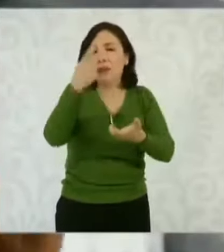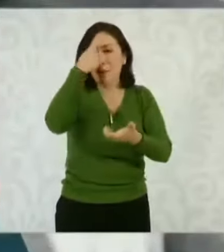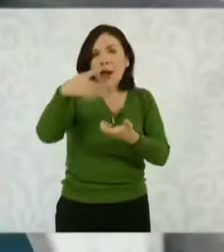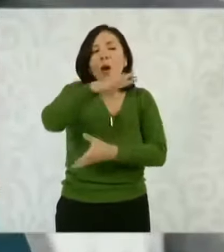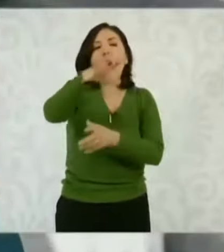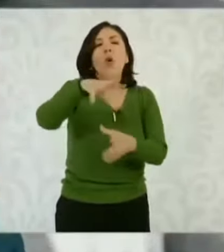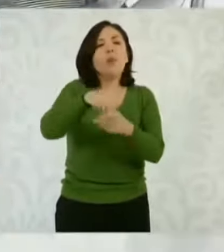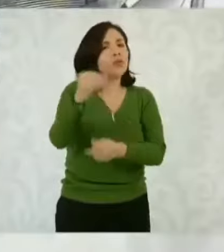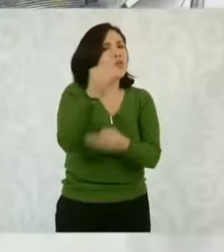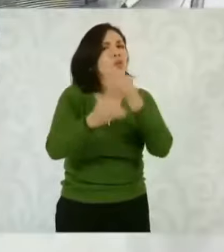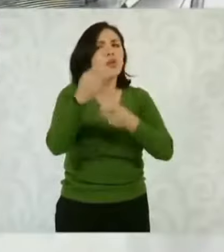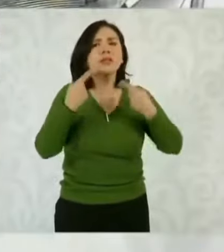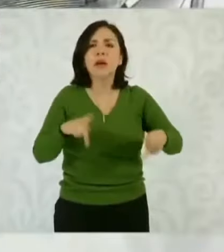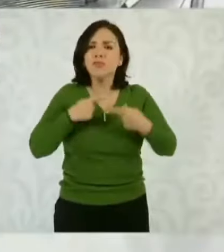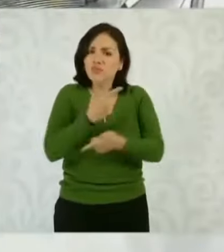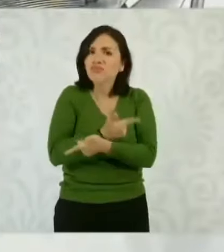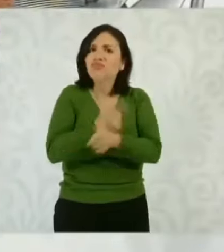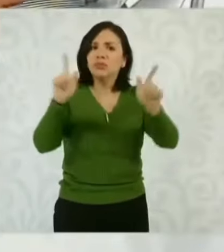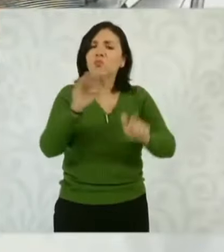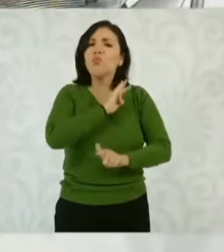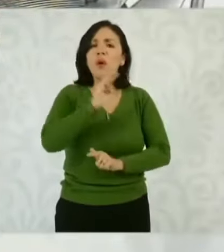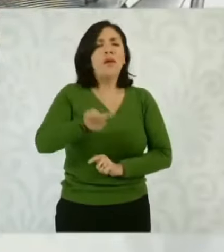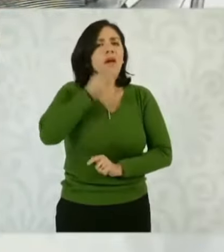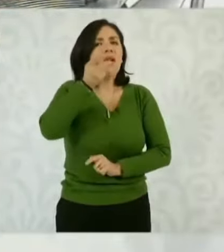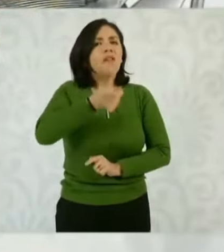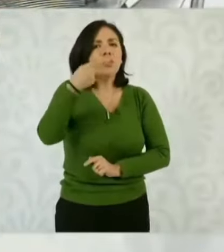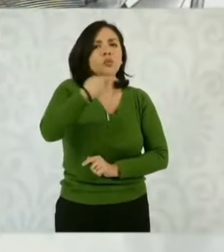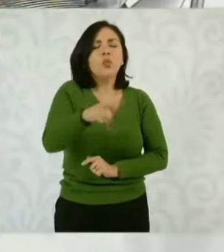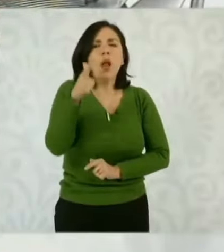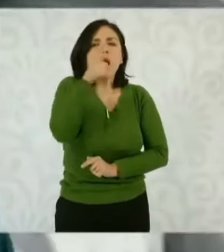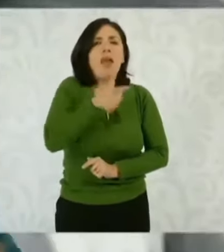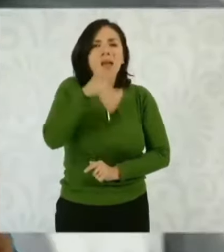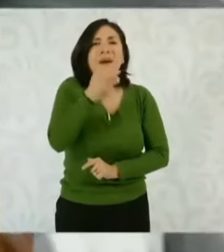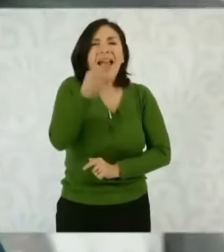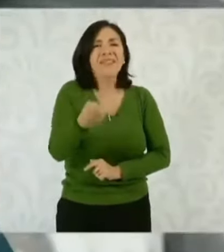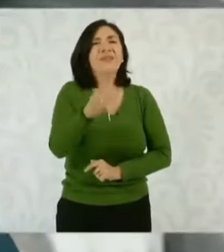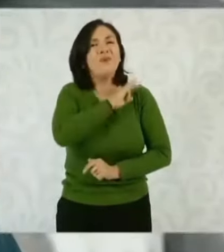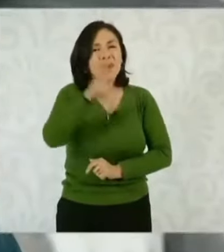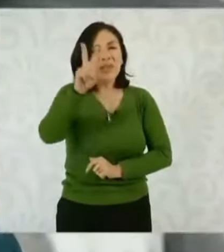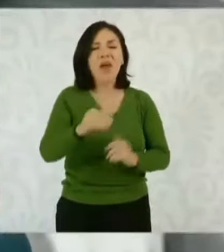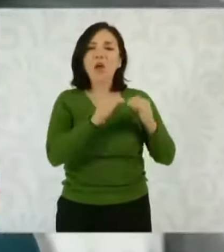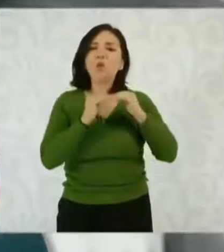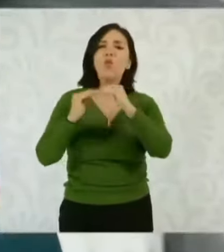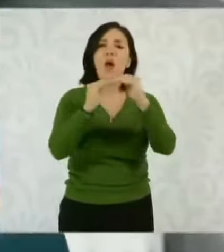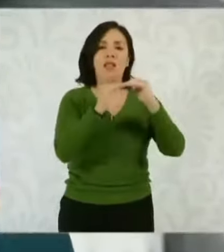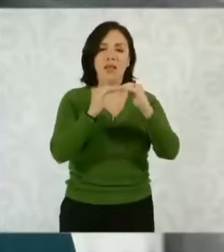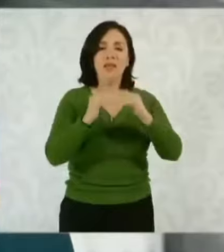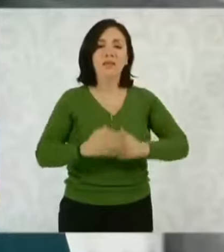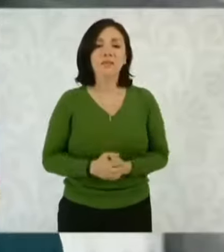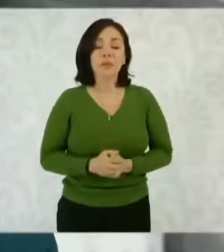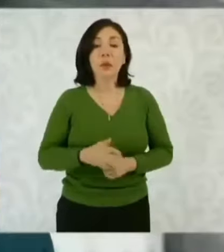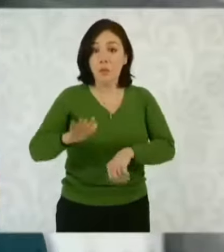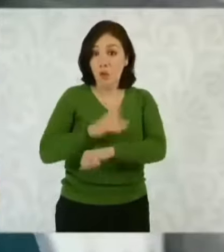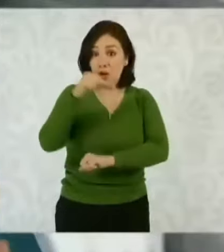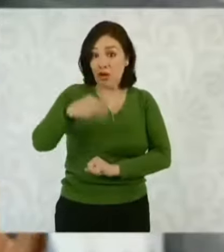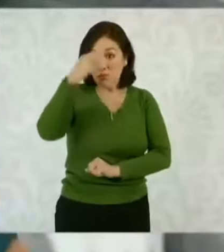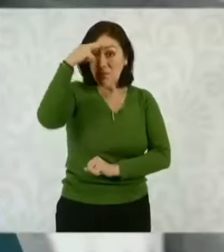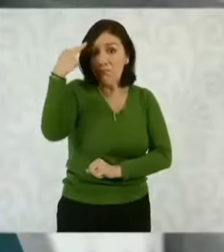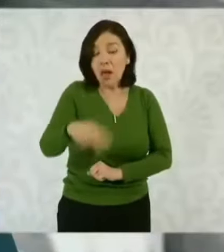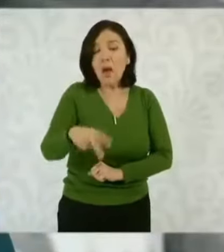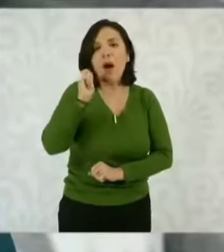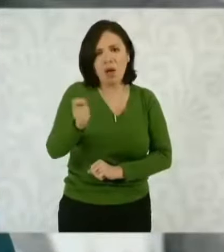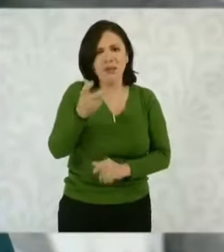ejercicio de las personas que somos hablantes y así lograr una igualdad sustantiva. Porque México